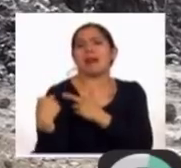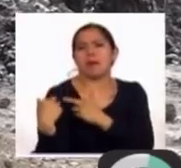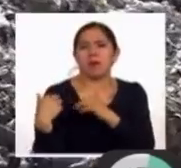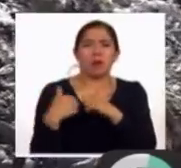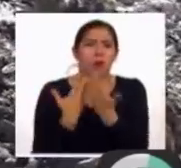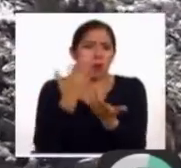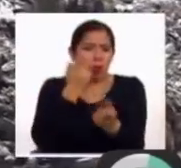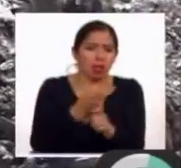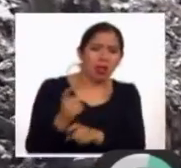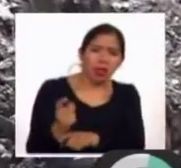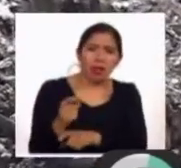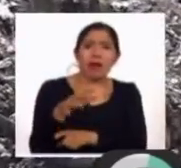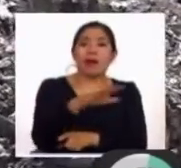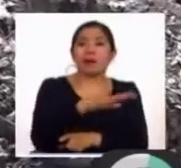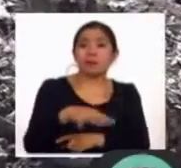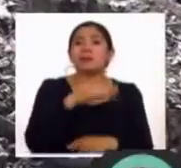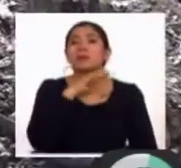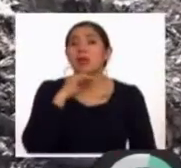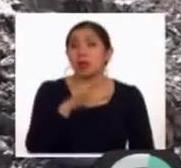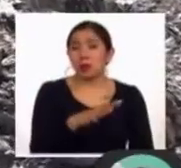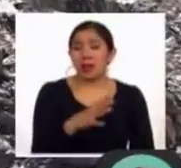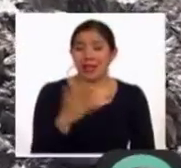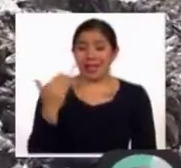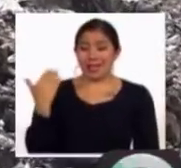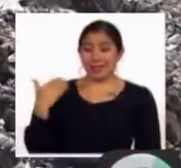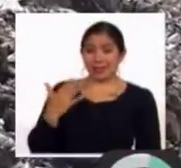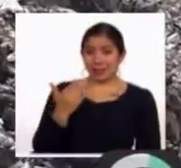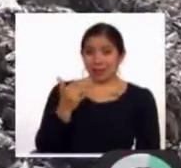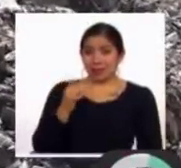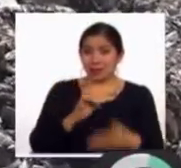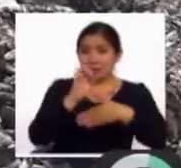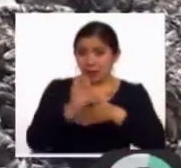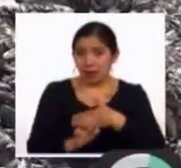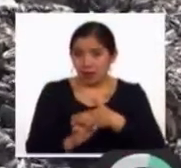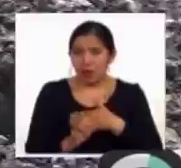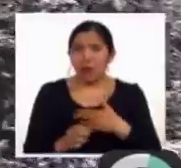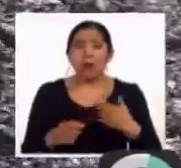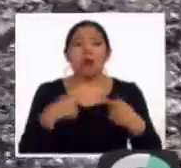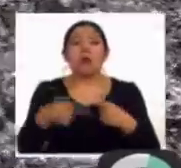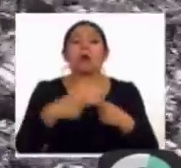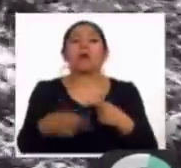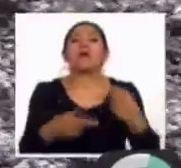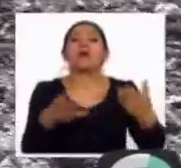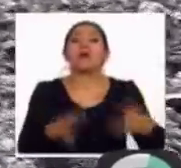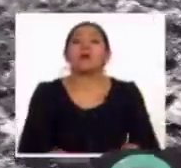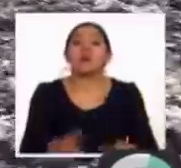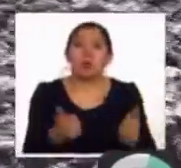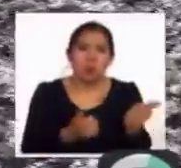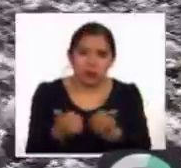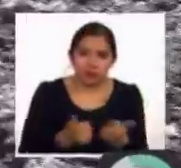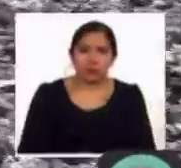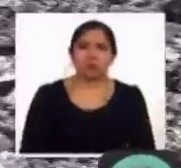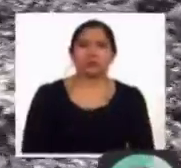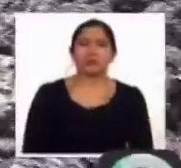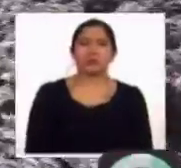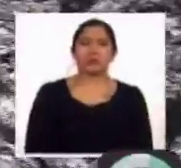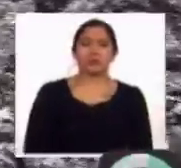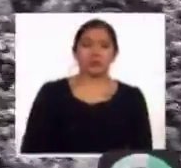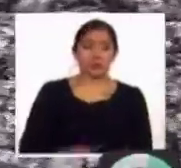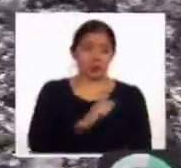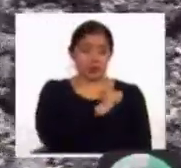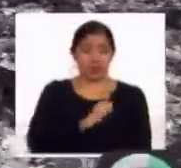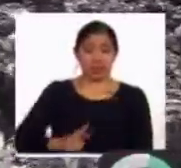el colapso y deslizamiento del 15 de enero de 2019 y los hechos posteriores. El Gobierno Autónomo Municipal de La Paz debe iniciar de